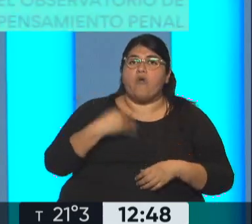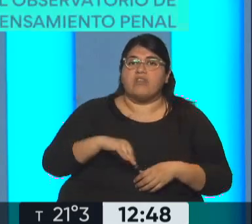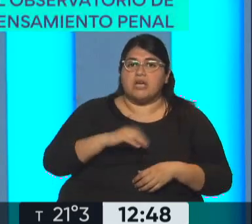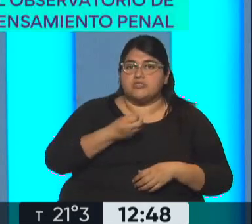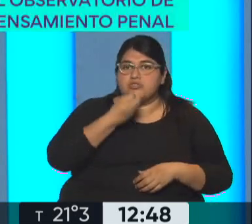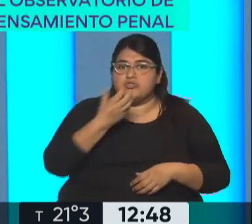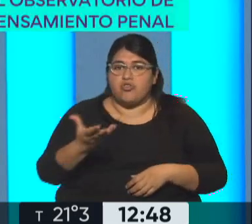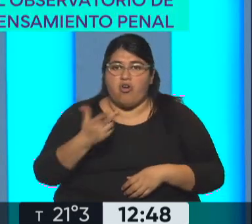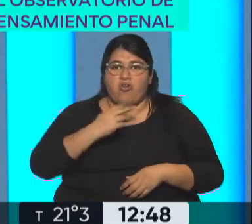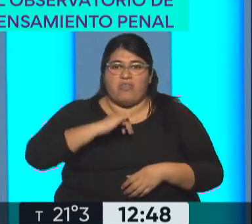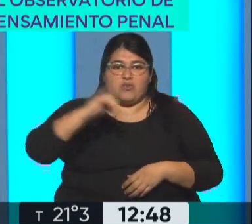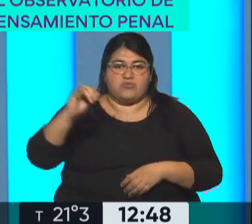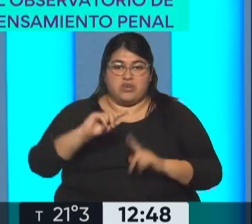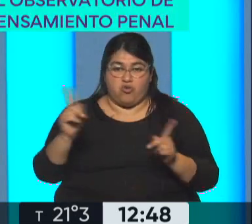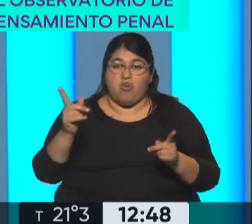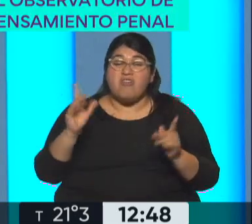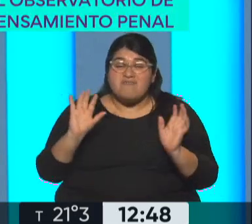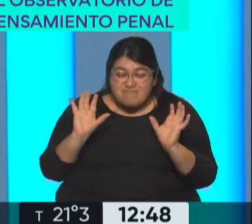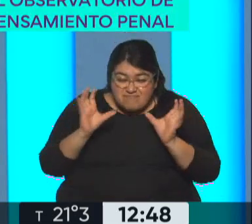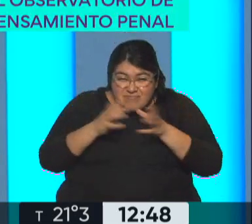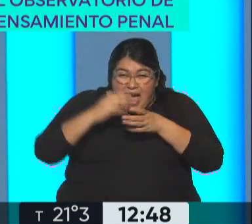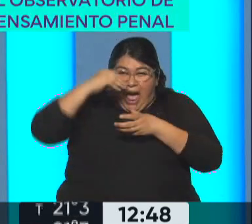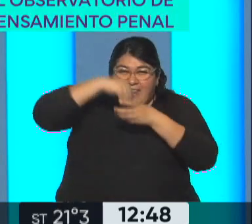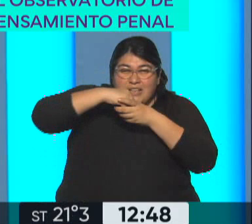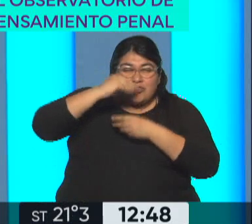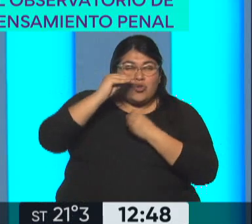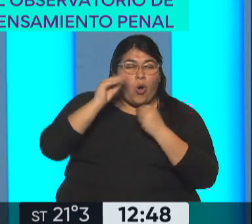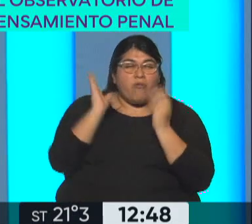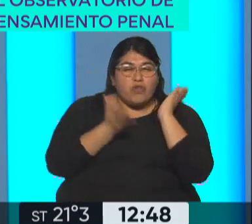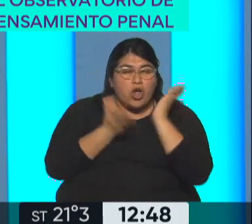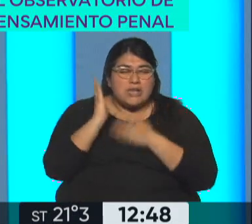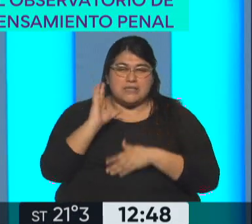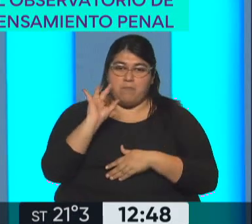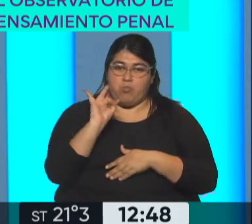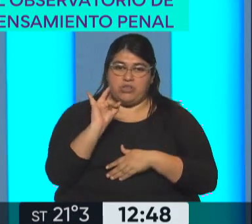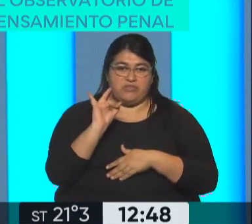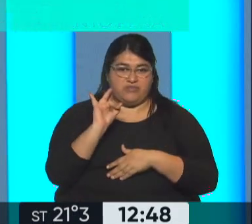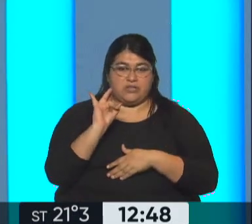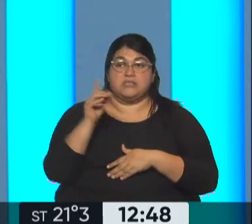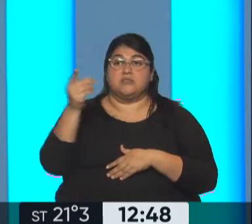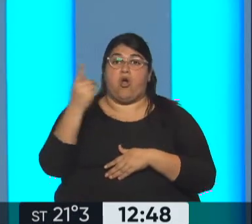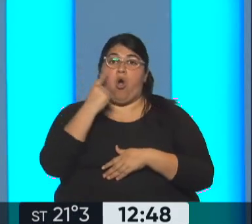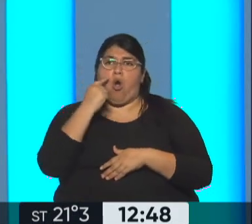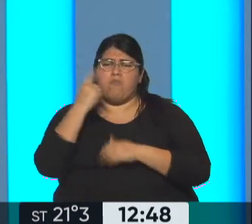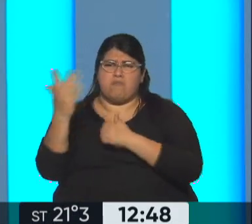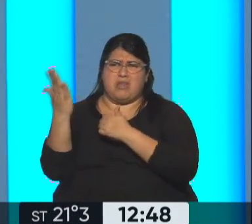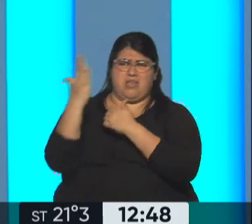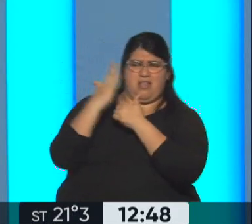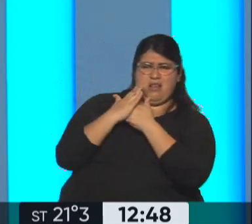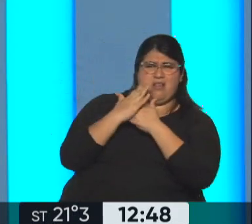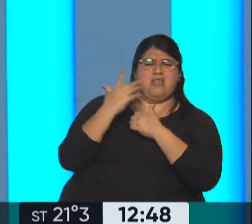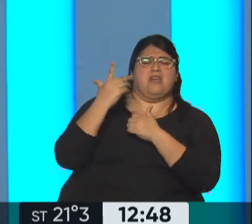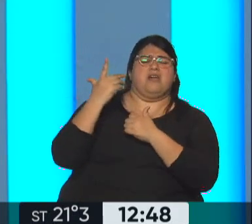de la violencia es muy difícil de desarmar, sobre todo cuando él tiene sobre ella violencia económica, ejerce